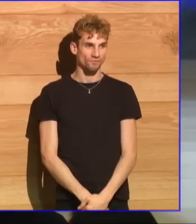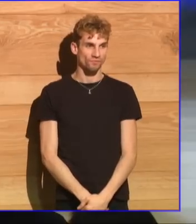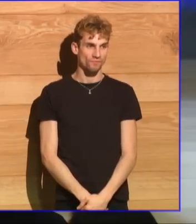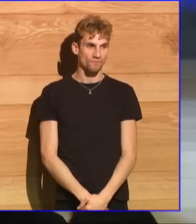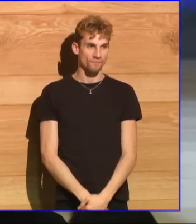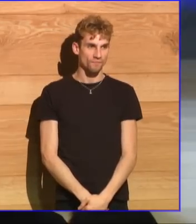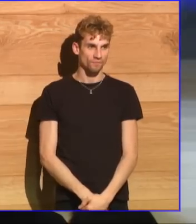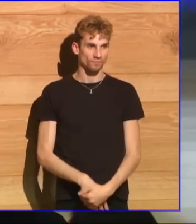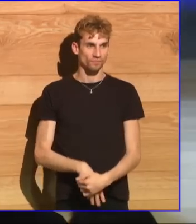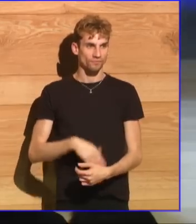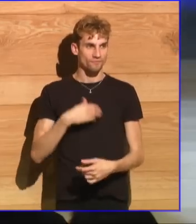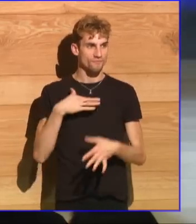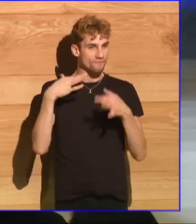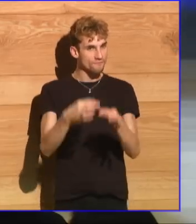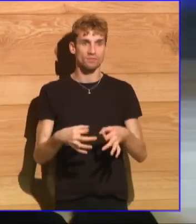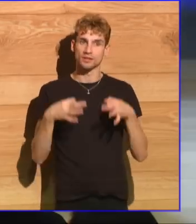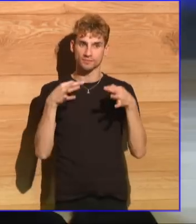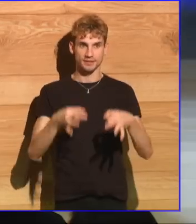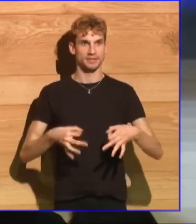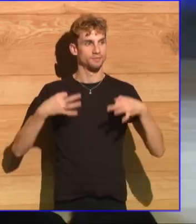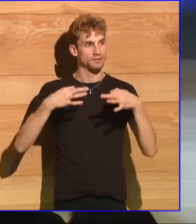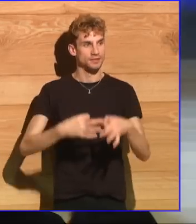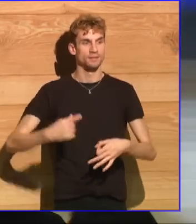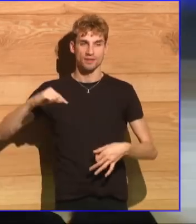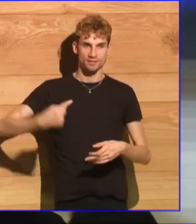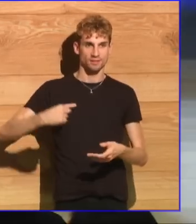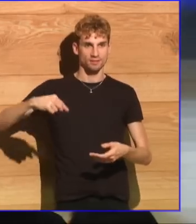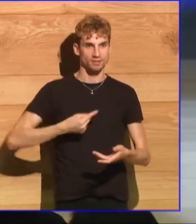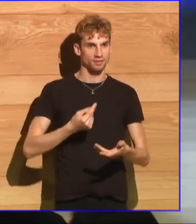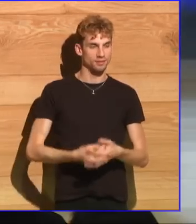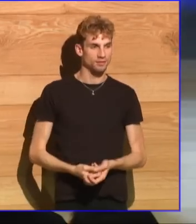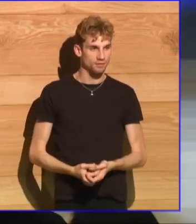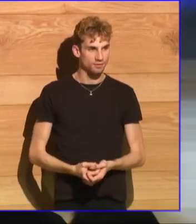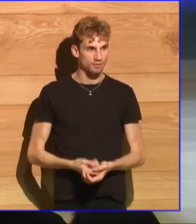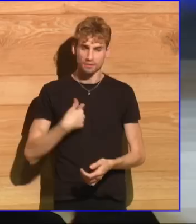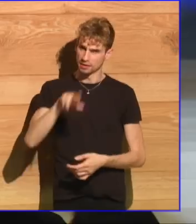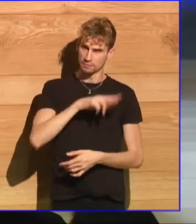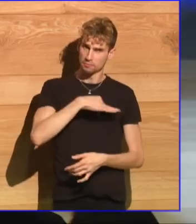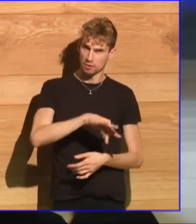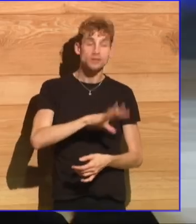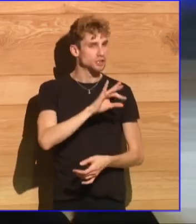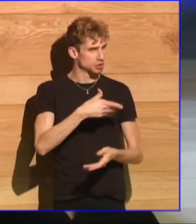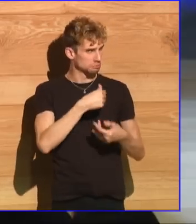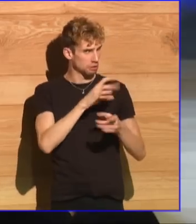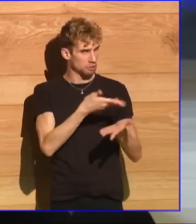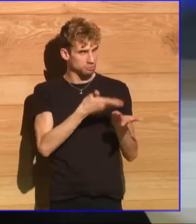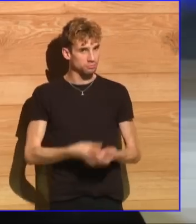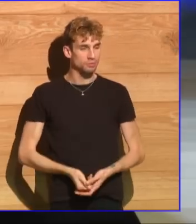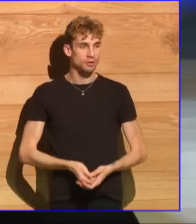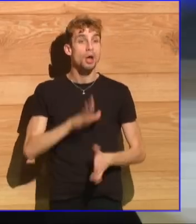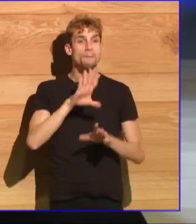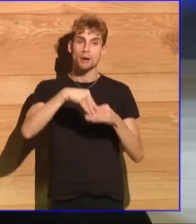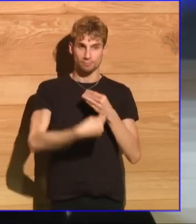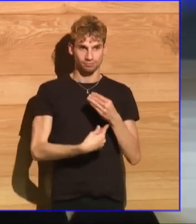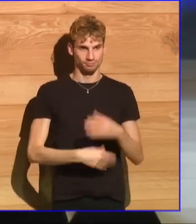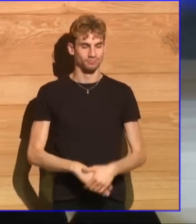que todo el rato nos lleve al infierno, Juan Gómez Jurado, de verdad. ¿Puedo repetir, Juan? Sí, todo el coge todo lo rato. que quieras. Pero pelándolo.